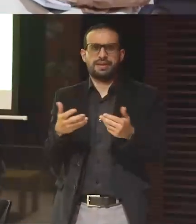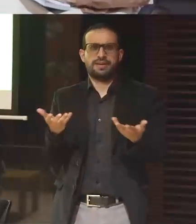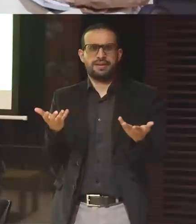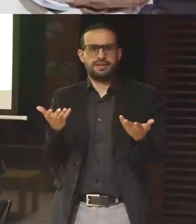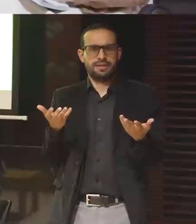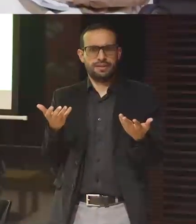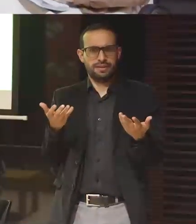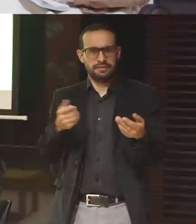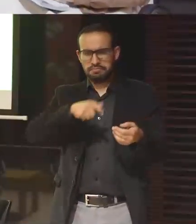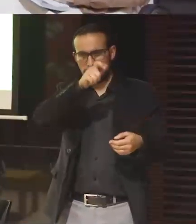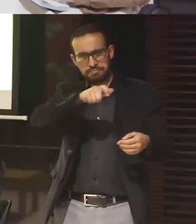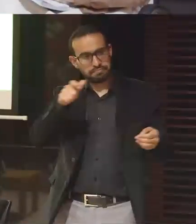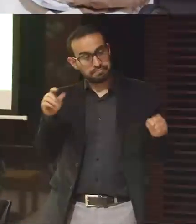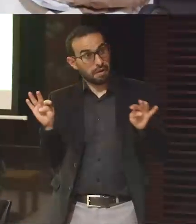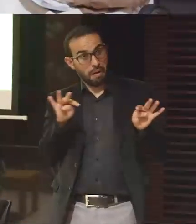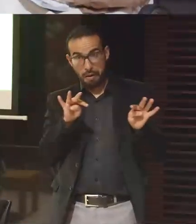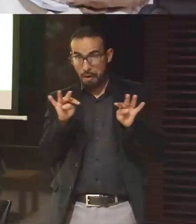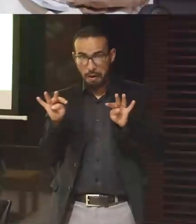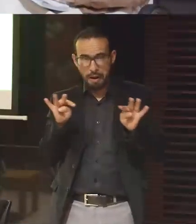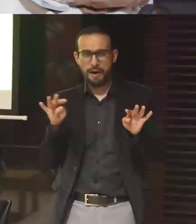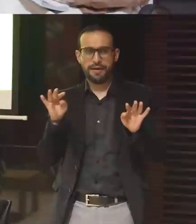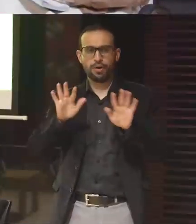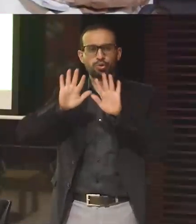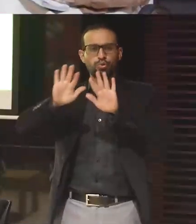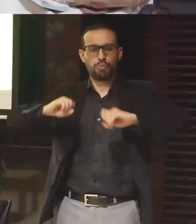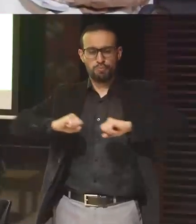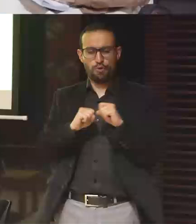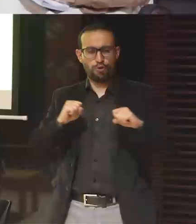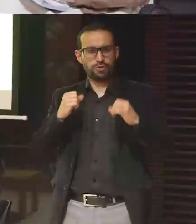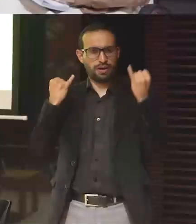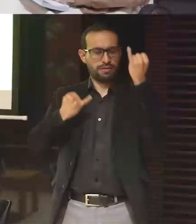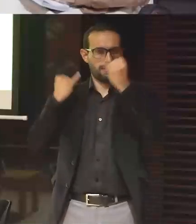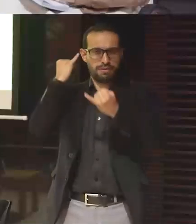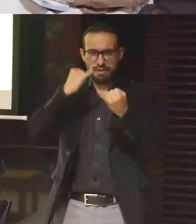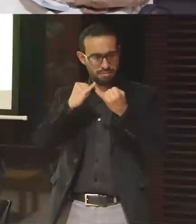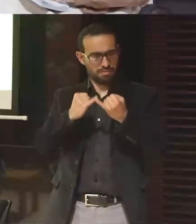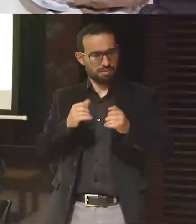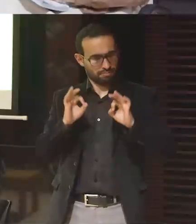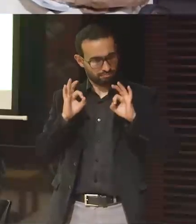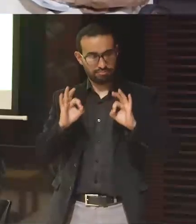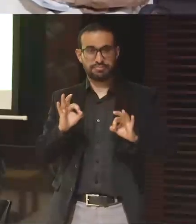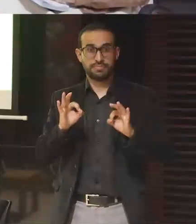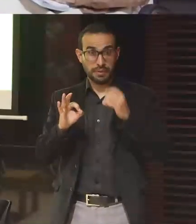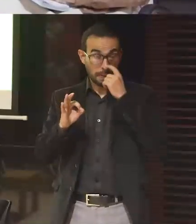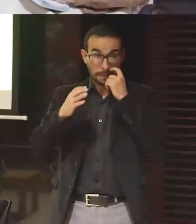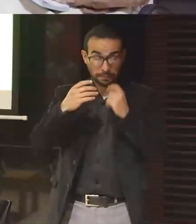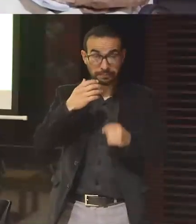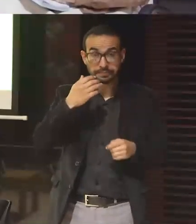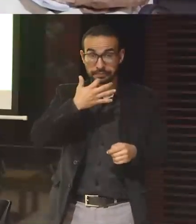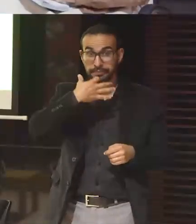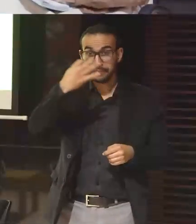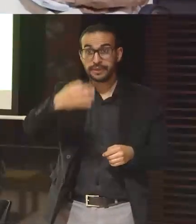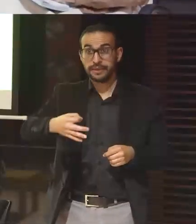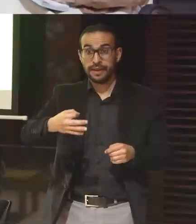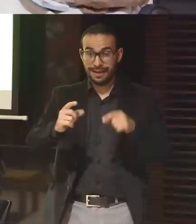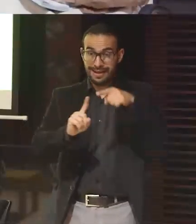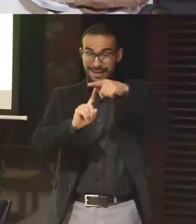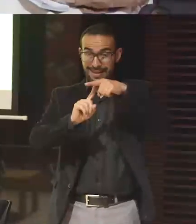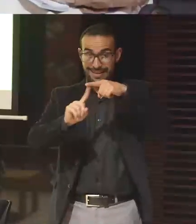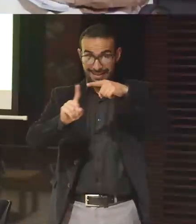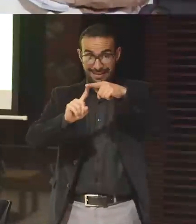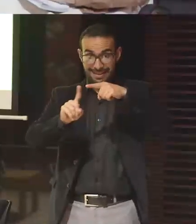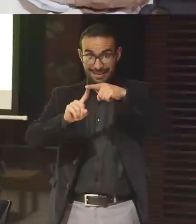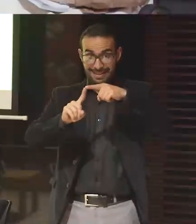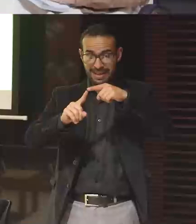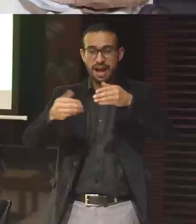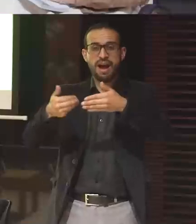sentido colectivo y en la identidad de Bogotá en el lugar que se merece. Porque la realidad es que antes de Transmilenio no, se